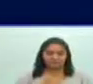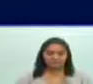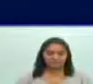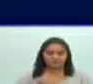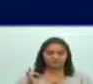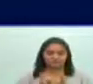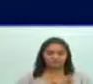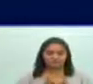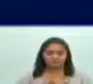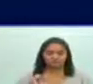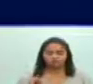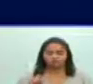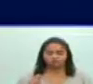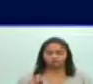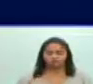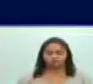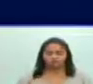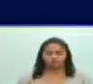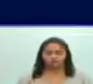sustantiva.